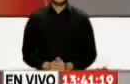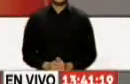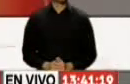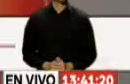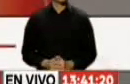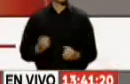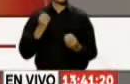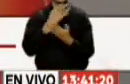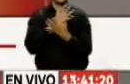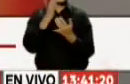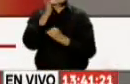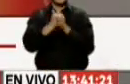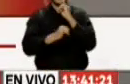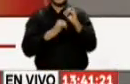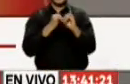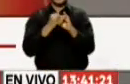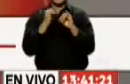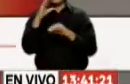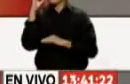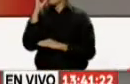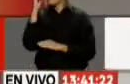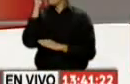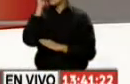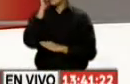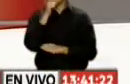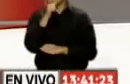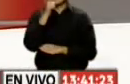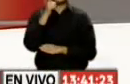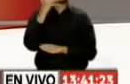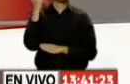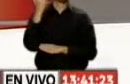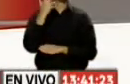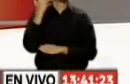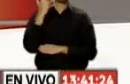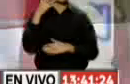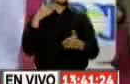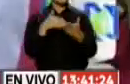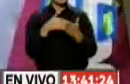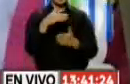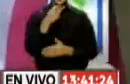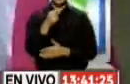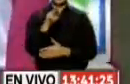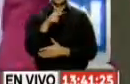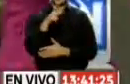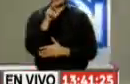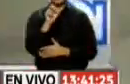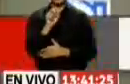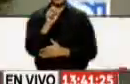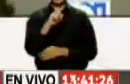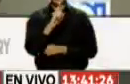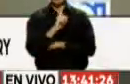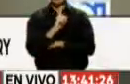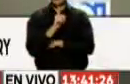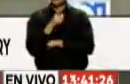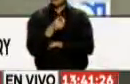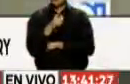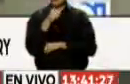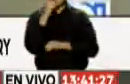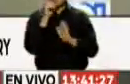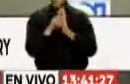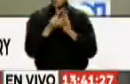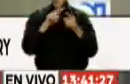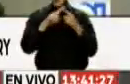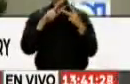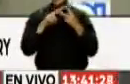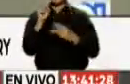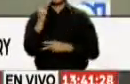En la información internacional les contamos que en Colombia la Fiscalía imputará cargos contra Walter Patricio Arízala, alias Guacho, y Gustavo Angulo,